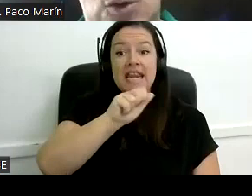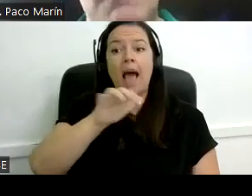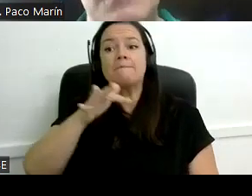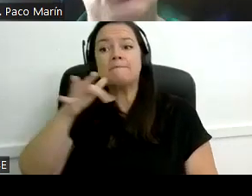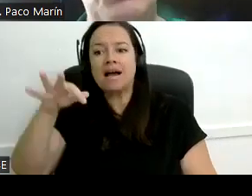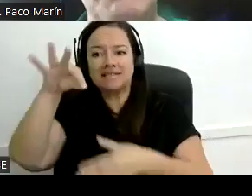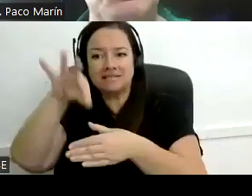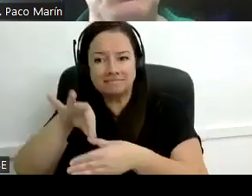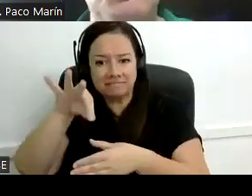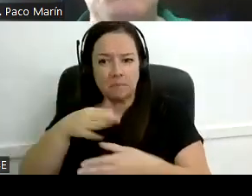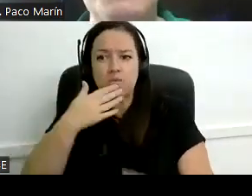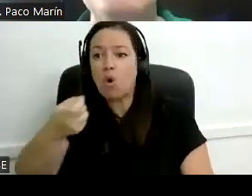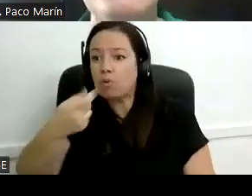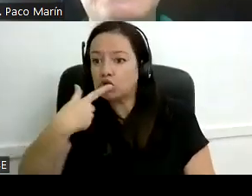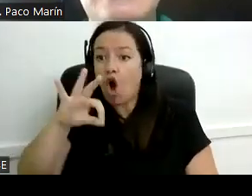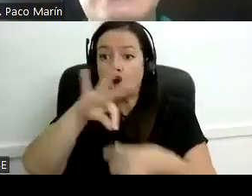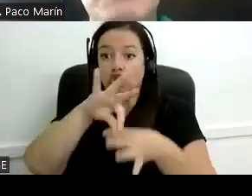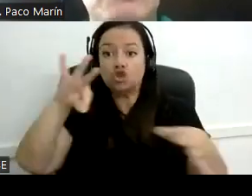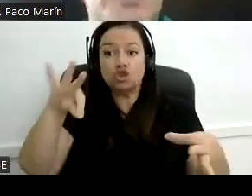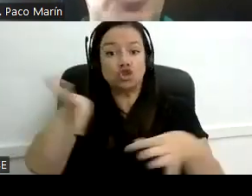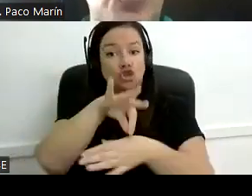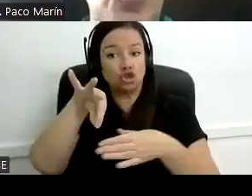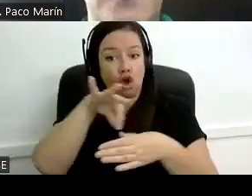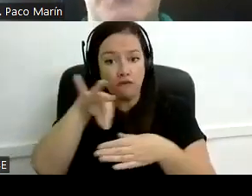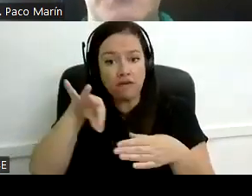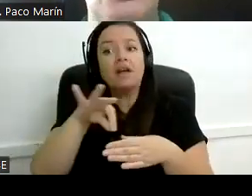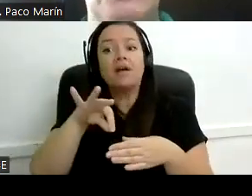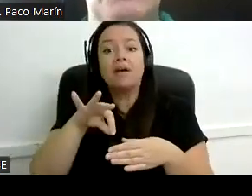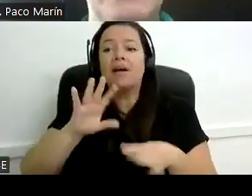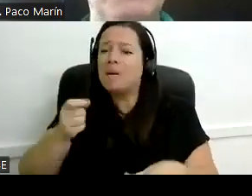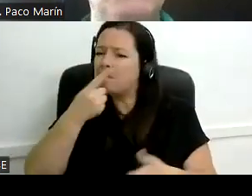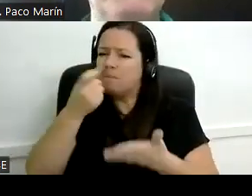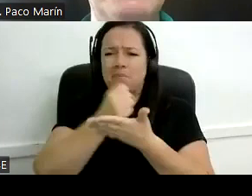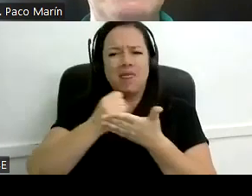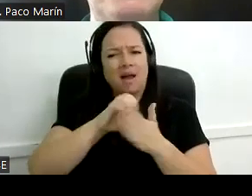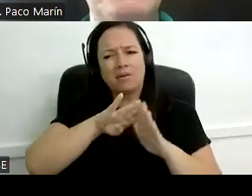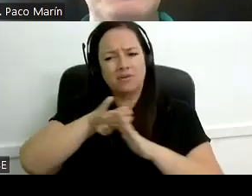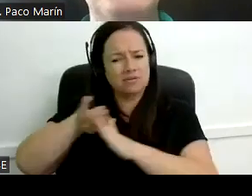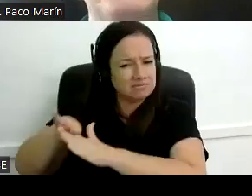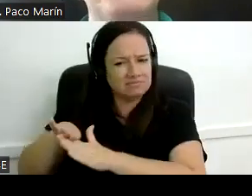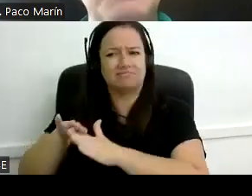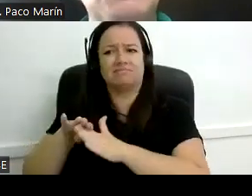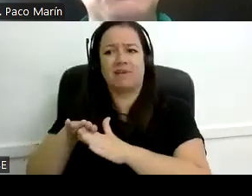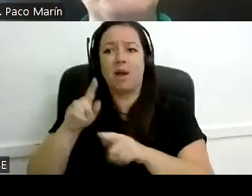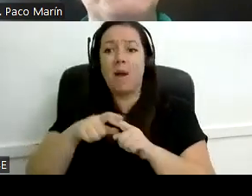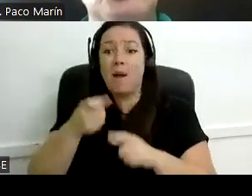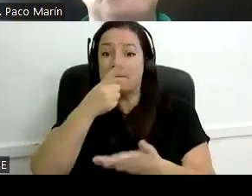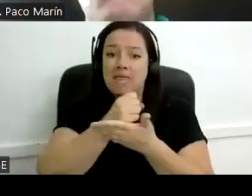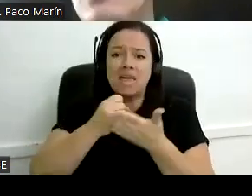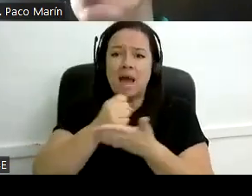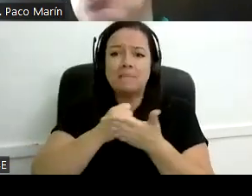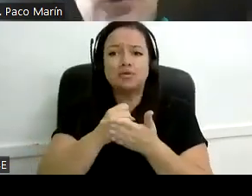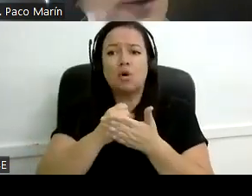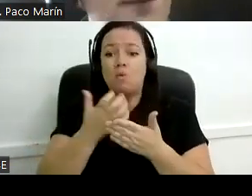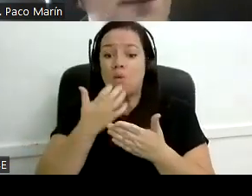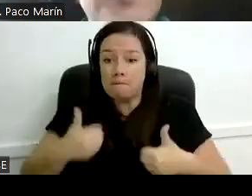en comprimidos, por ejemplo, o en sobres. Y deberíamos acabar con los medicamentos. O sea, los medicamentos deberían ser el tratamiento que utilizamos